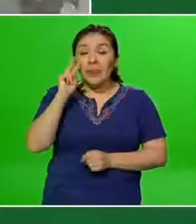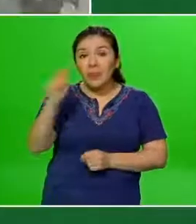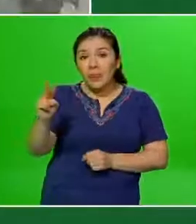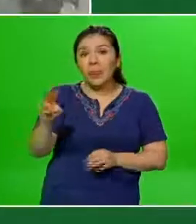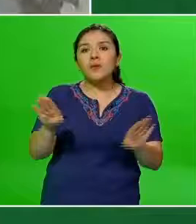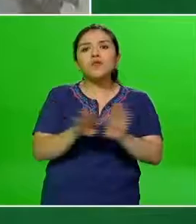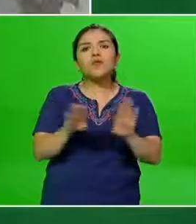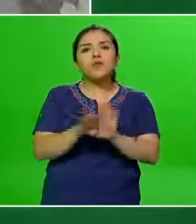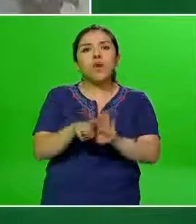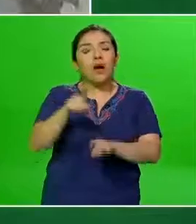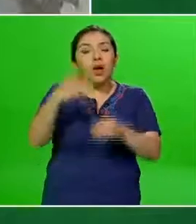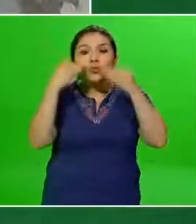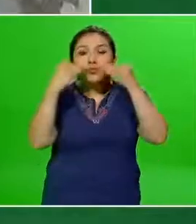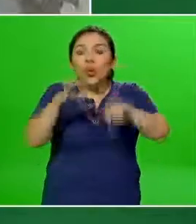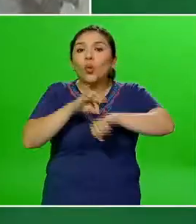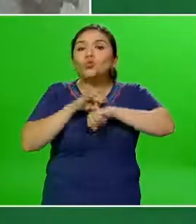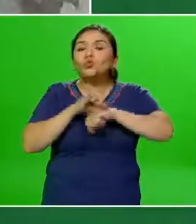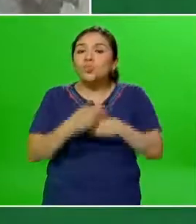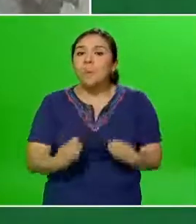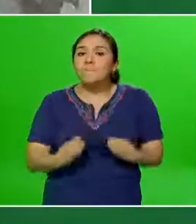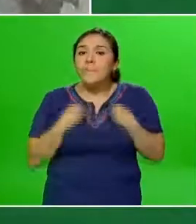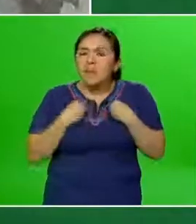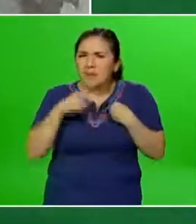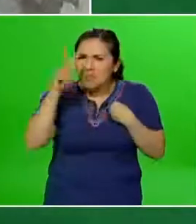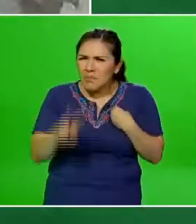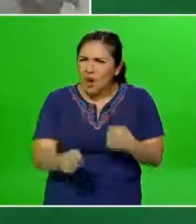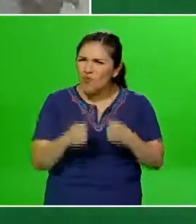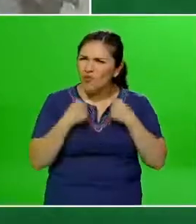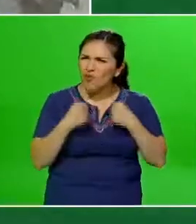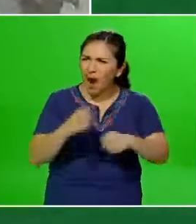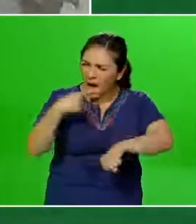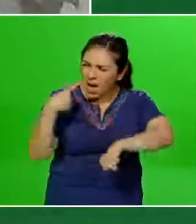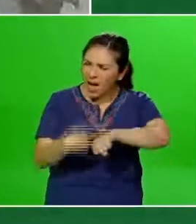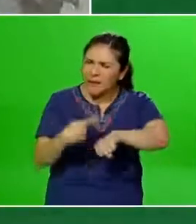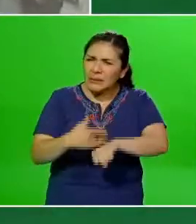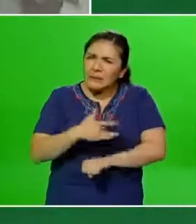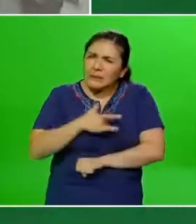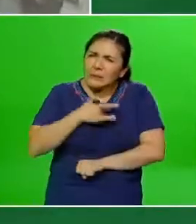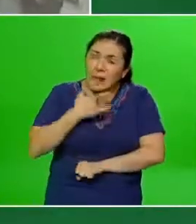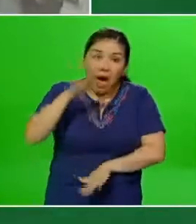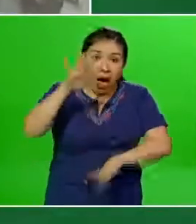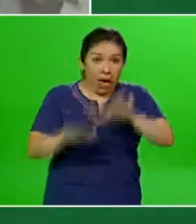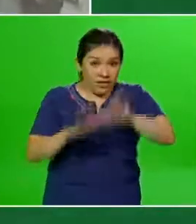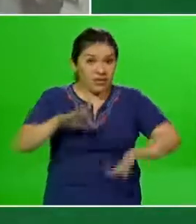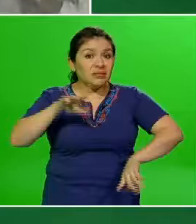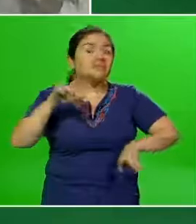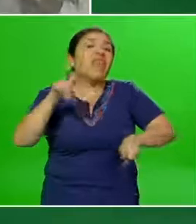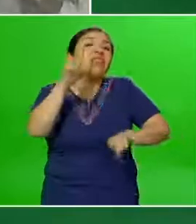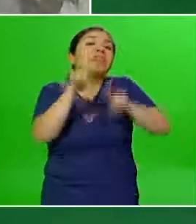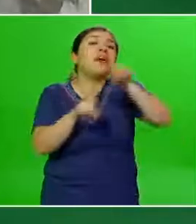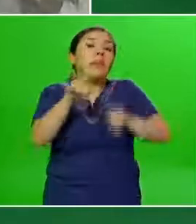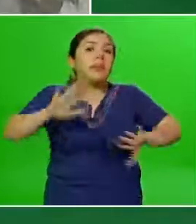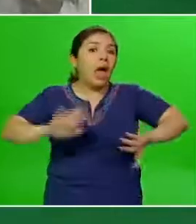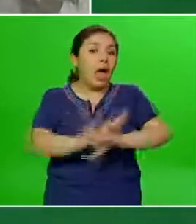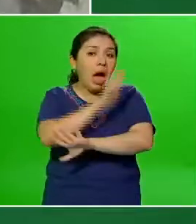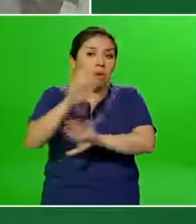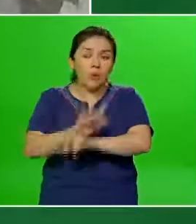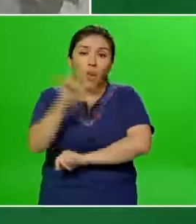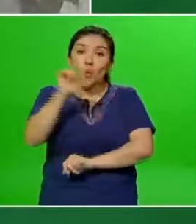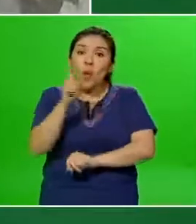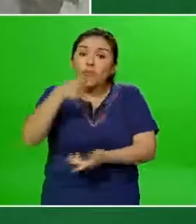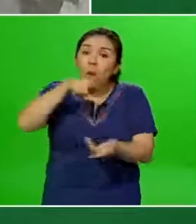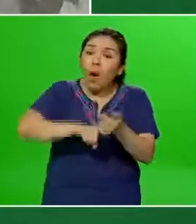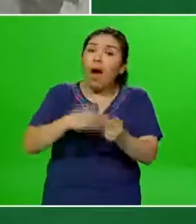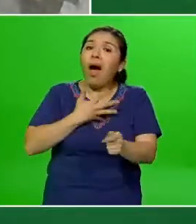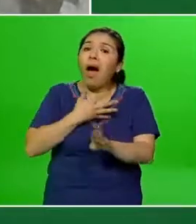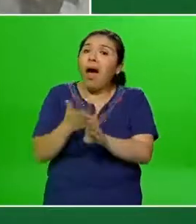de acuerdo a su testimonio, cómo la intensidad de la enfermedad es variable, y cuando existen enfermedades